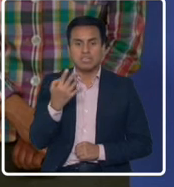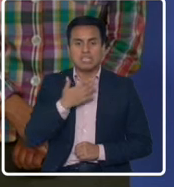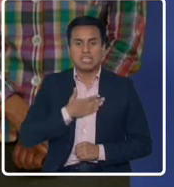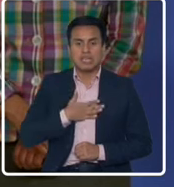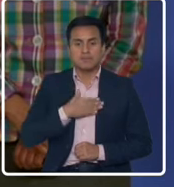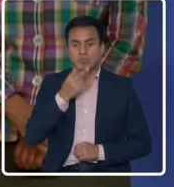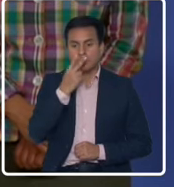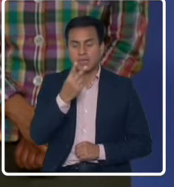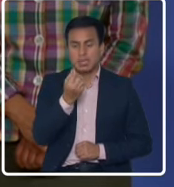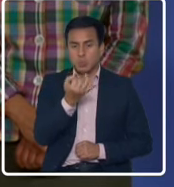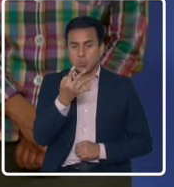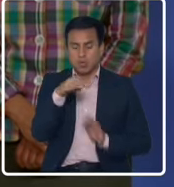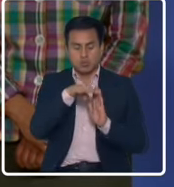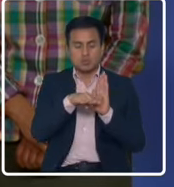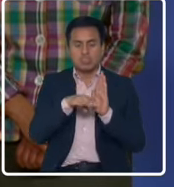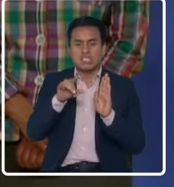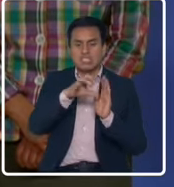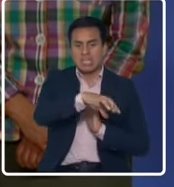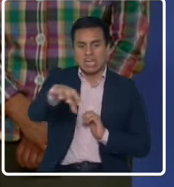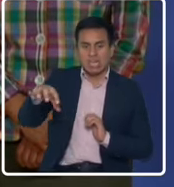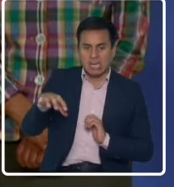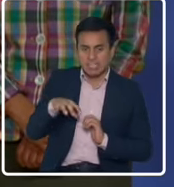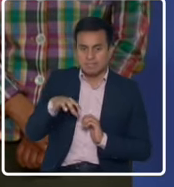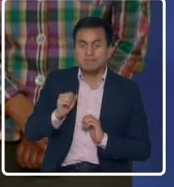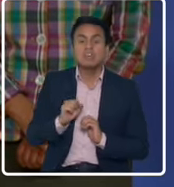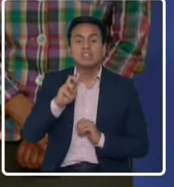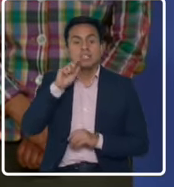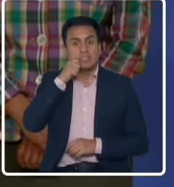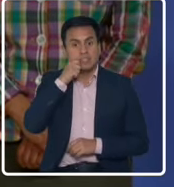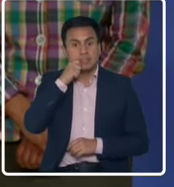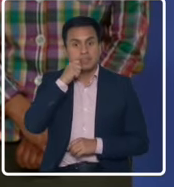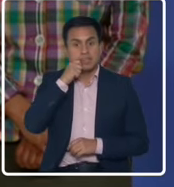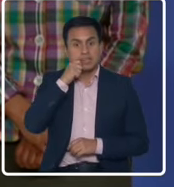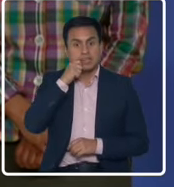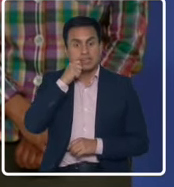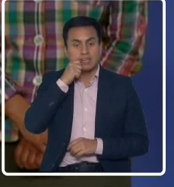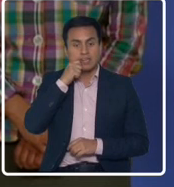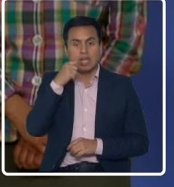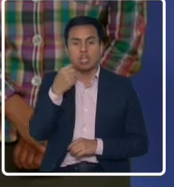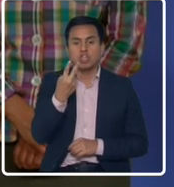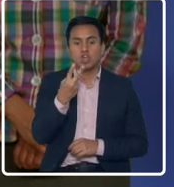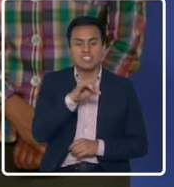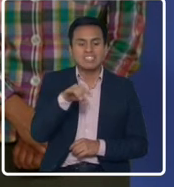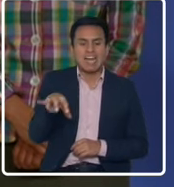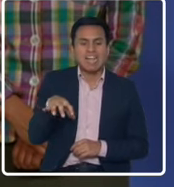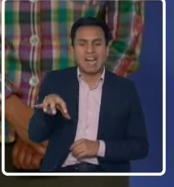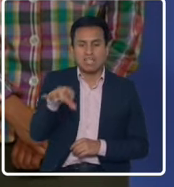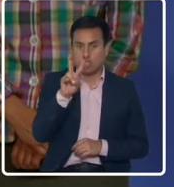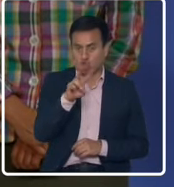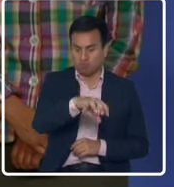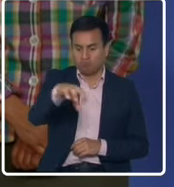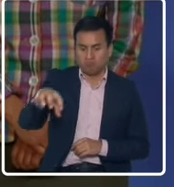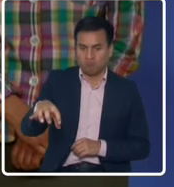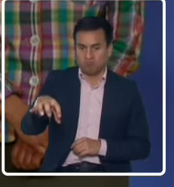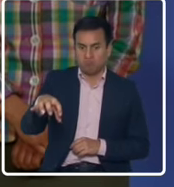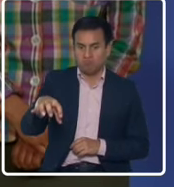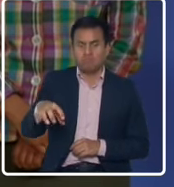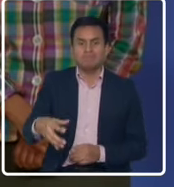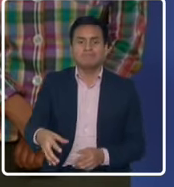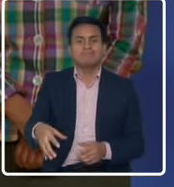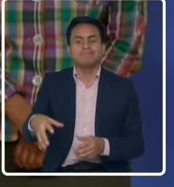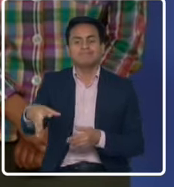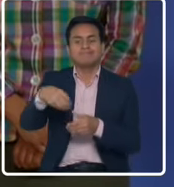explotación de los salares como el de atacama que ya usted sabe que hay un acuerdo entre codelco y sqm altos andin donde está enami y codelco y maricunga donde también